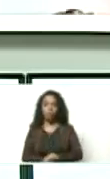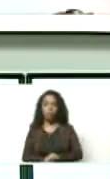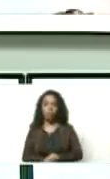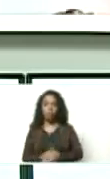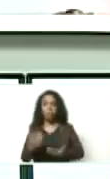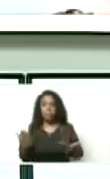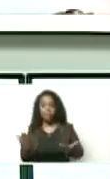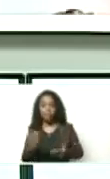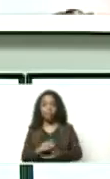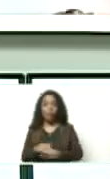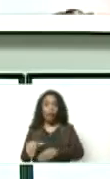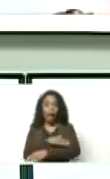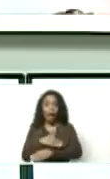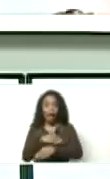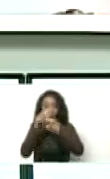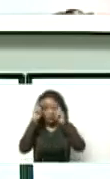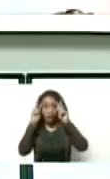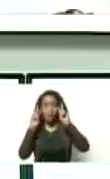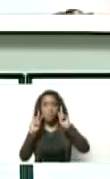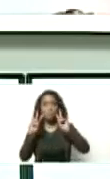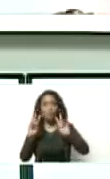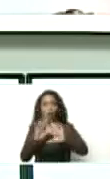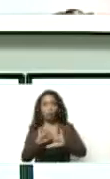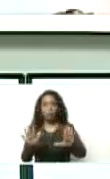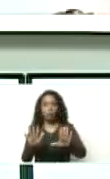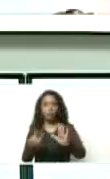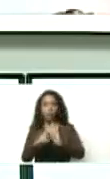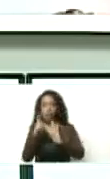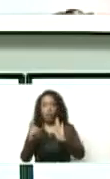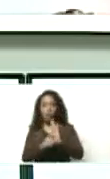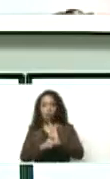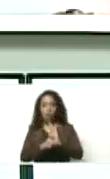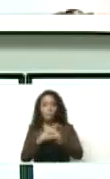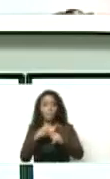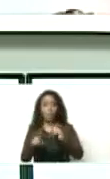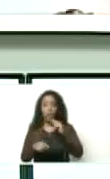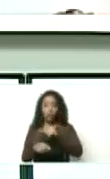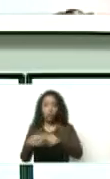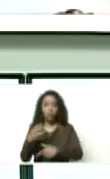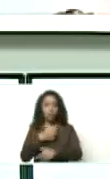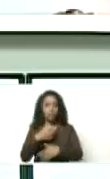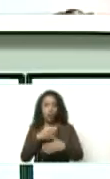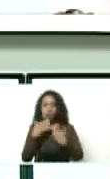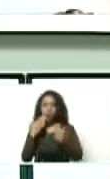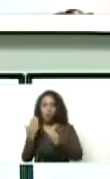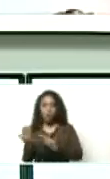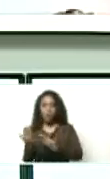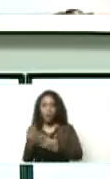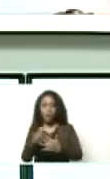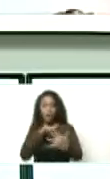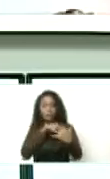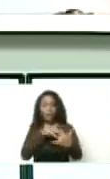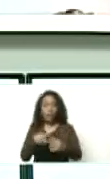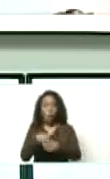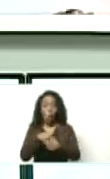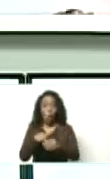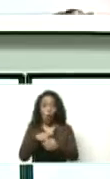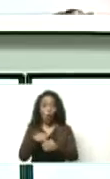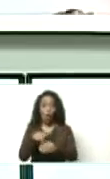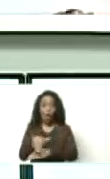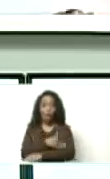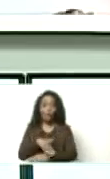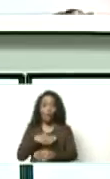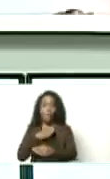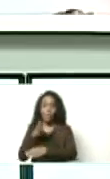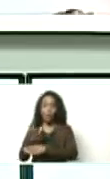Ah, la calle estaba limpia, en general, pero eso no puede ser. Guerra a los huecos en las calles.